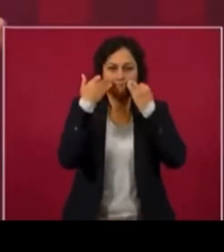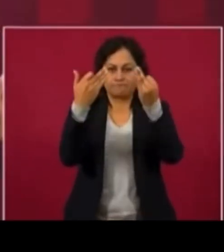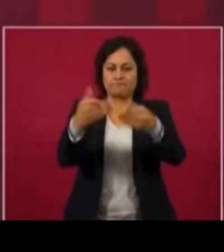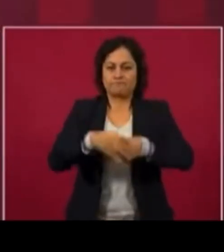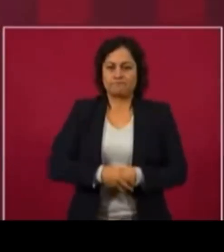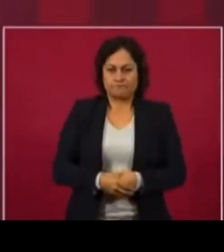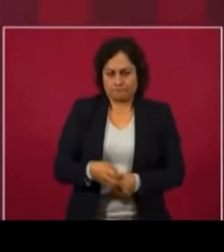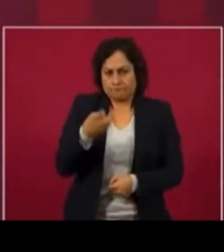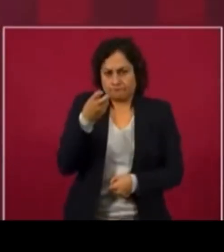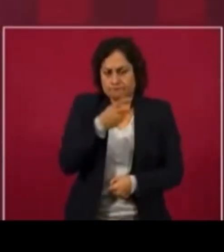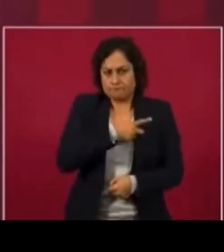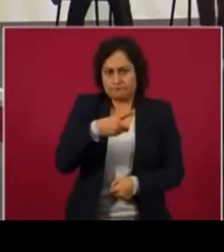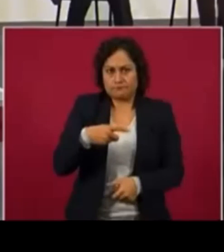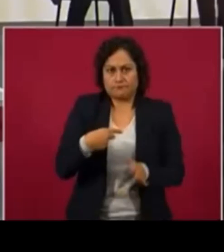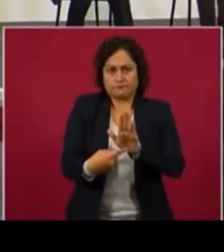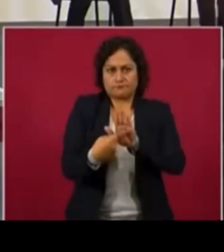Transparentar,